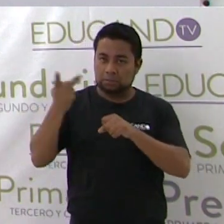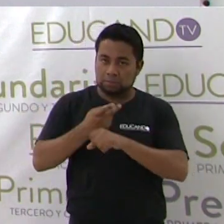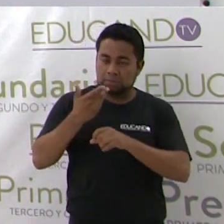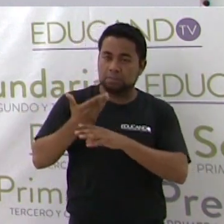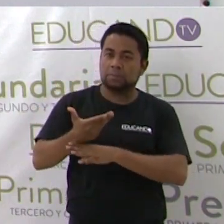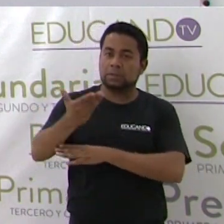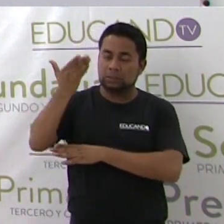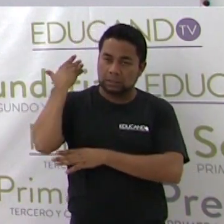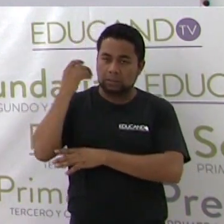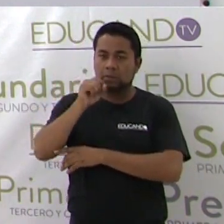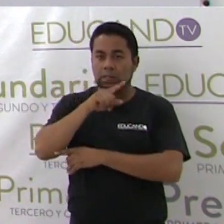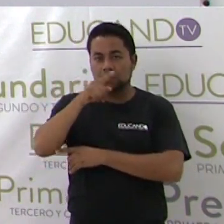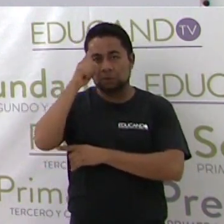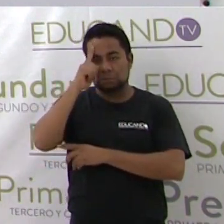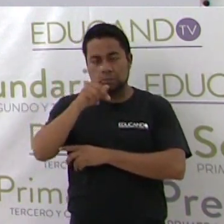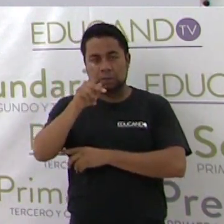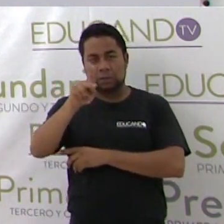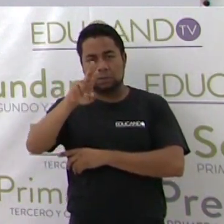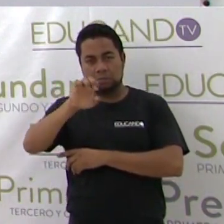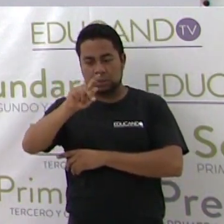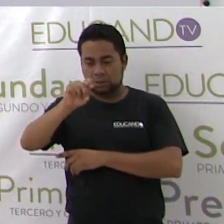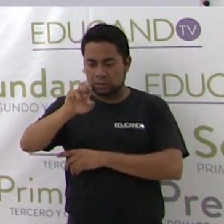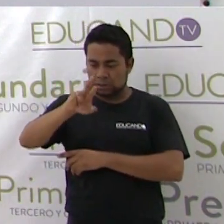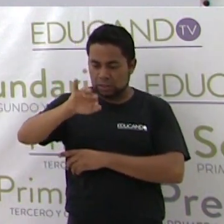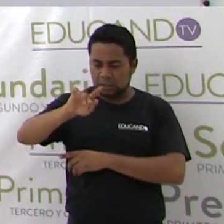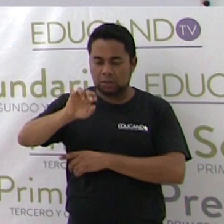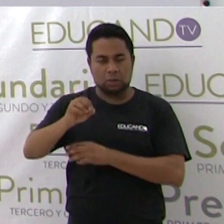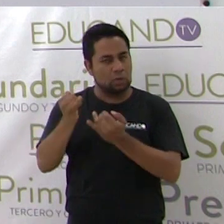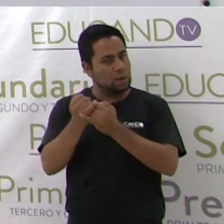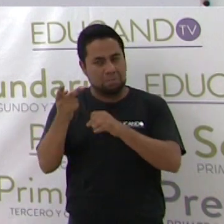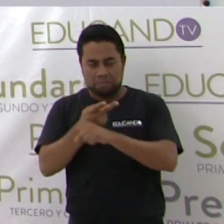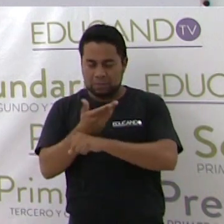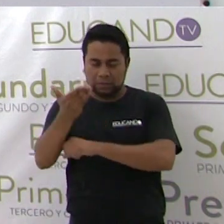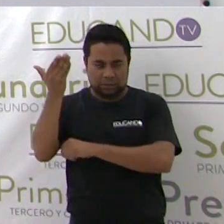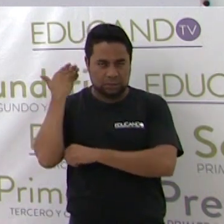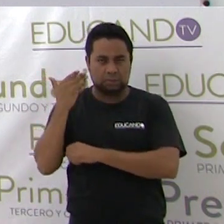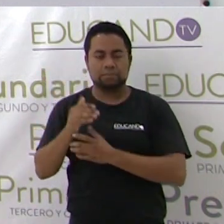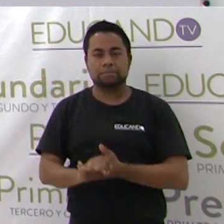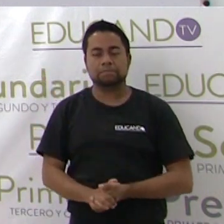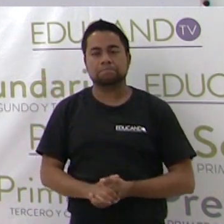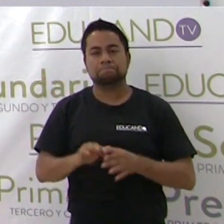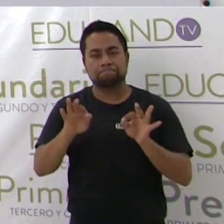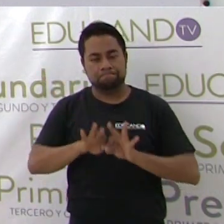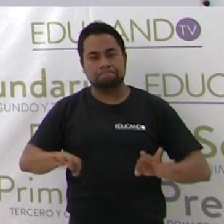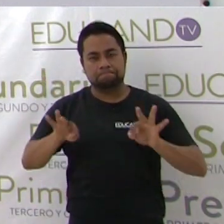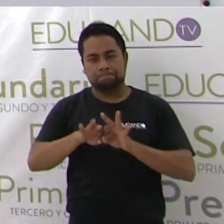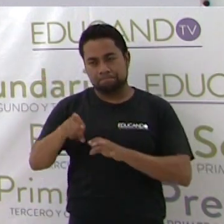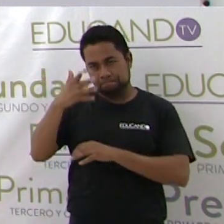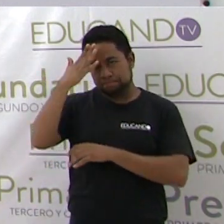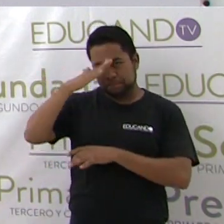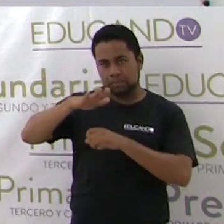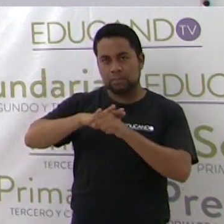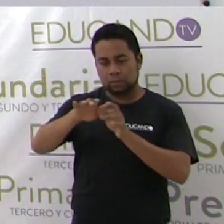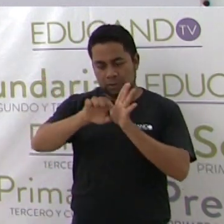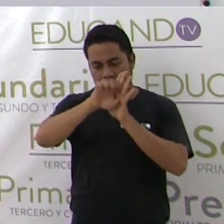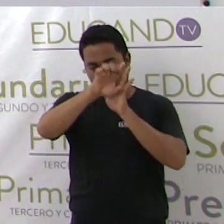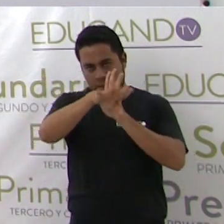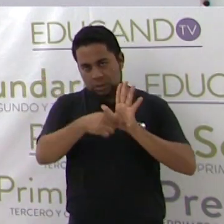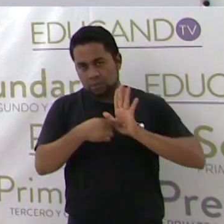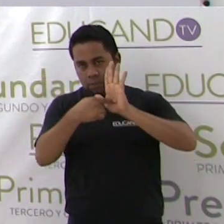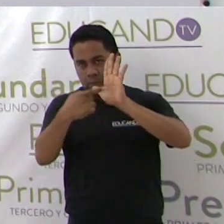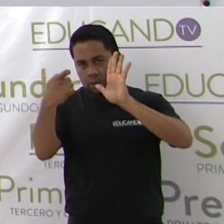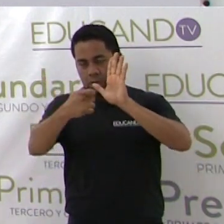y de lo que es pretérito, ¿bien? Importante que tú puedas retomar el siguiente ejemplo. Mucha